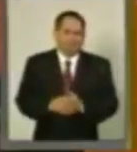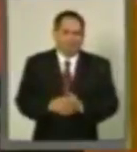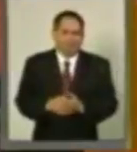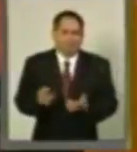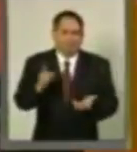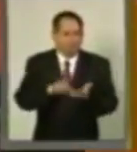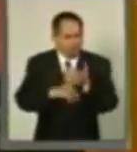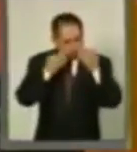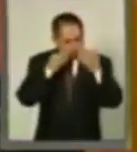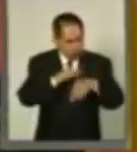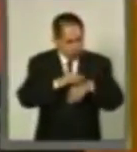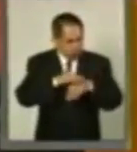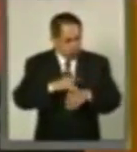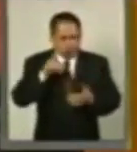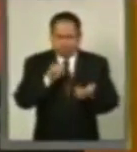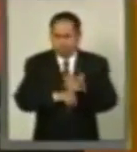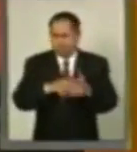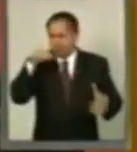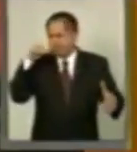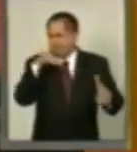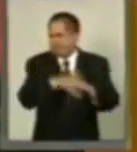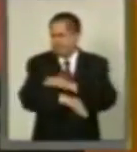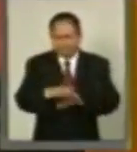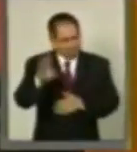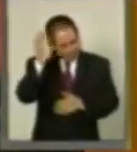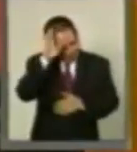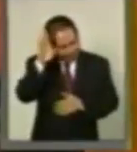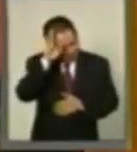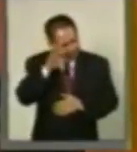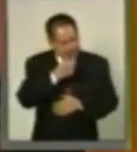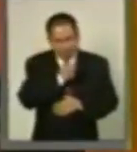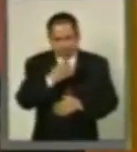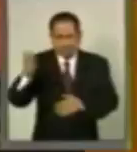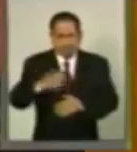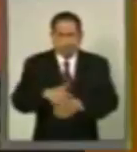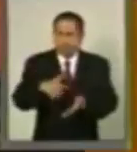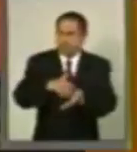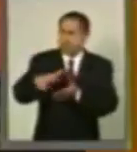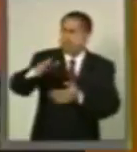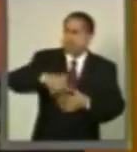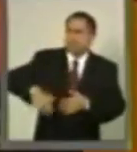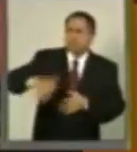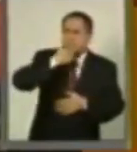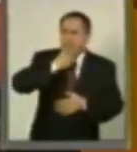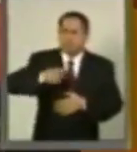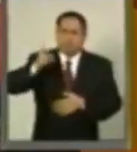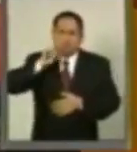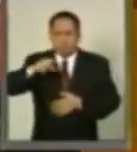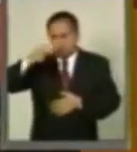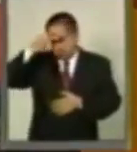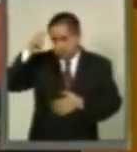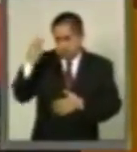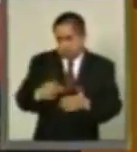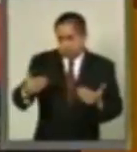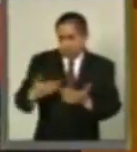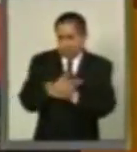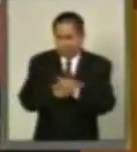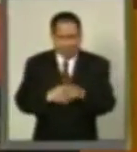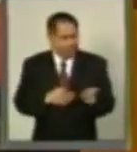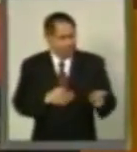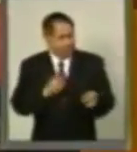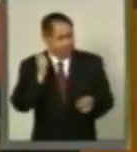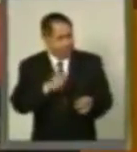son la evidencia de un fracaso monumental, y para millones de mexicanas y mexicanos